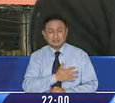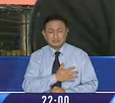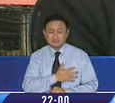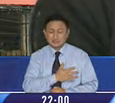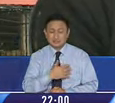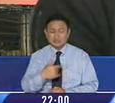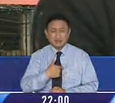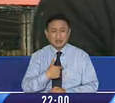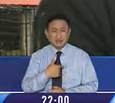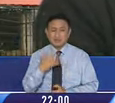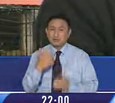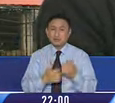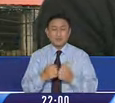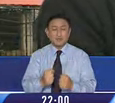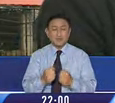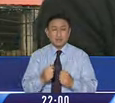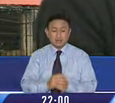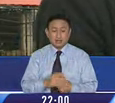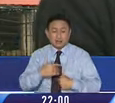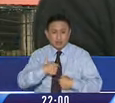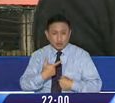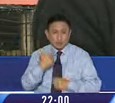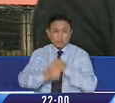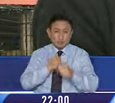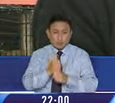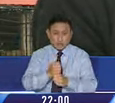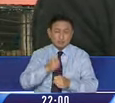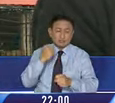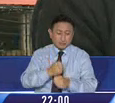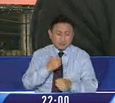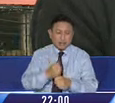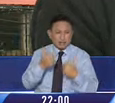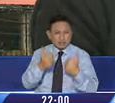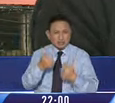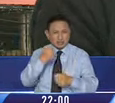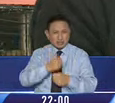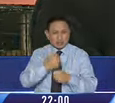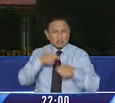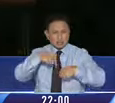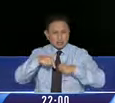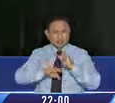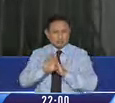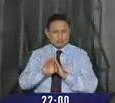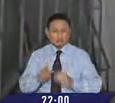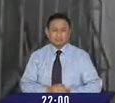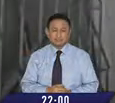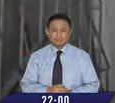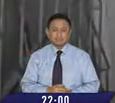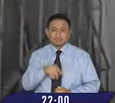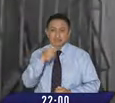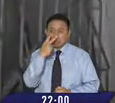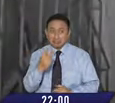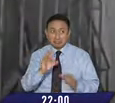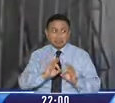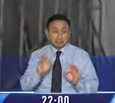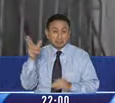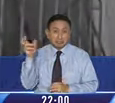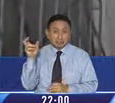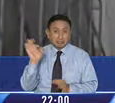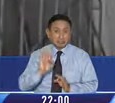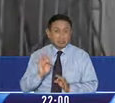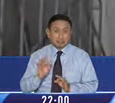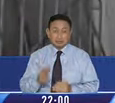daño irreparable, porque uno lo hace honradamente por salir adelante. Nadie vio nada, nadie escuchó nada